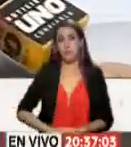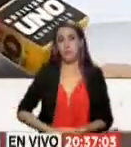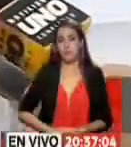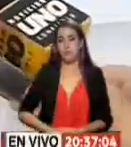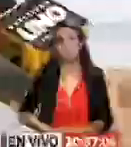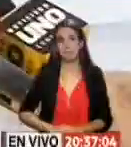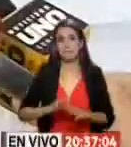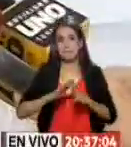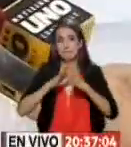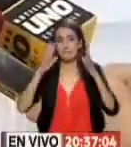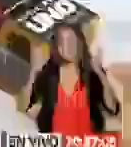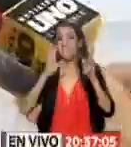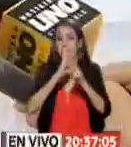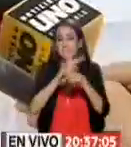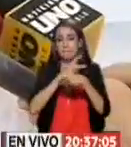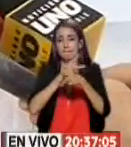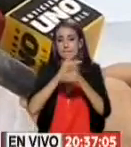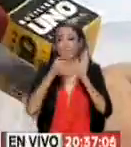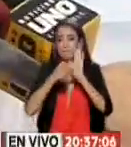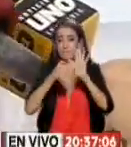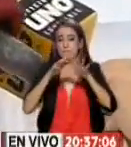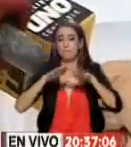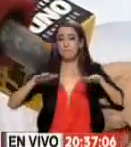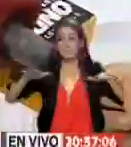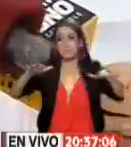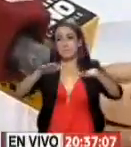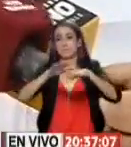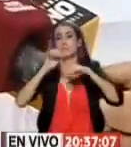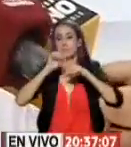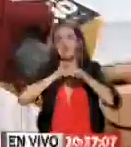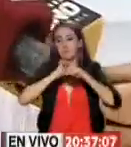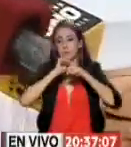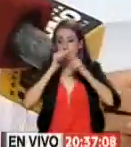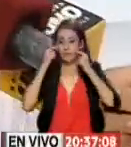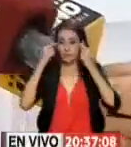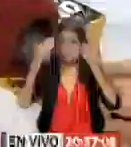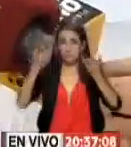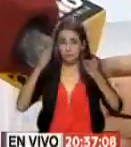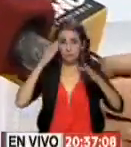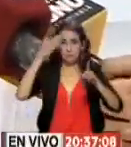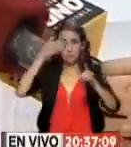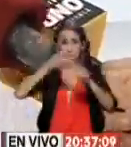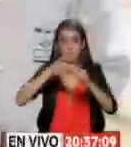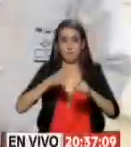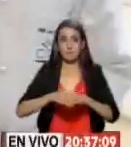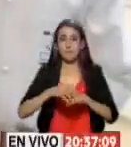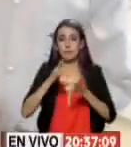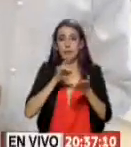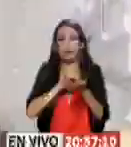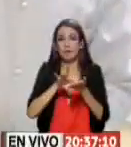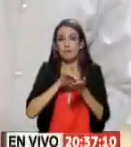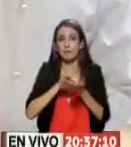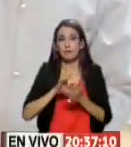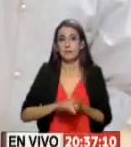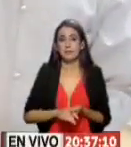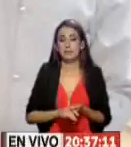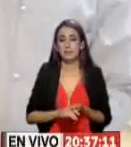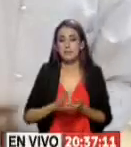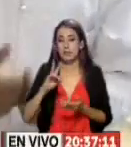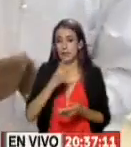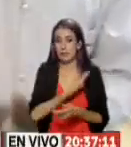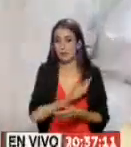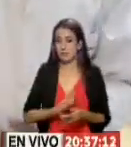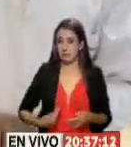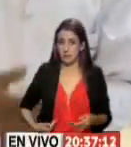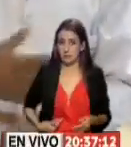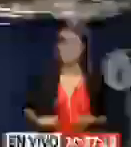con una amplia gama de productos que tendrían una aplicación un poco más orientada a farmacia. Ante esto, el vicepresidente